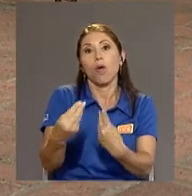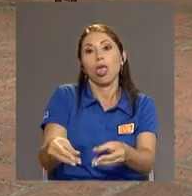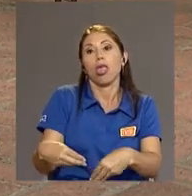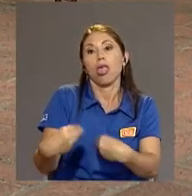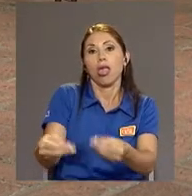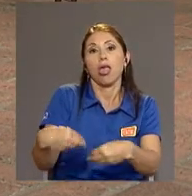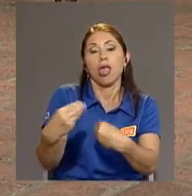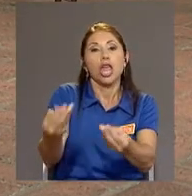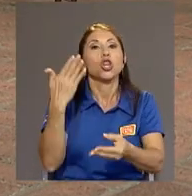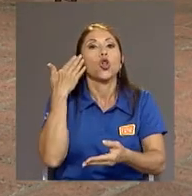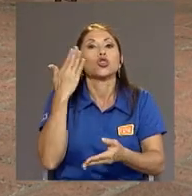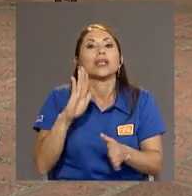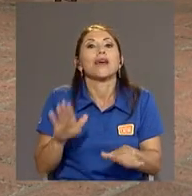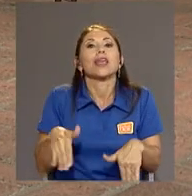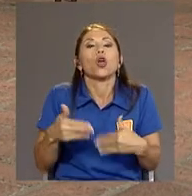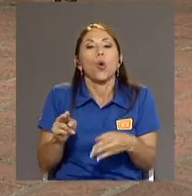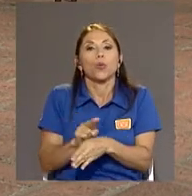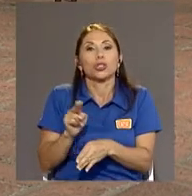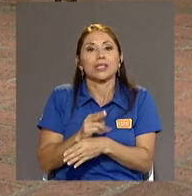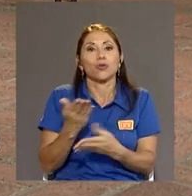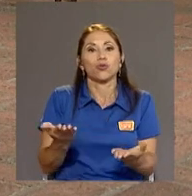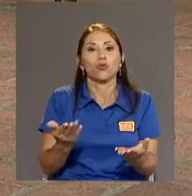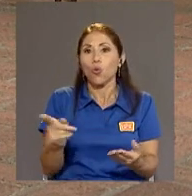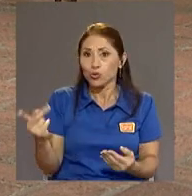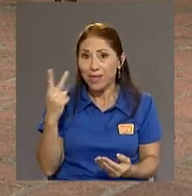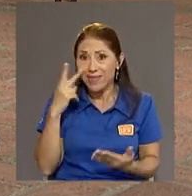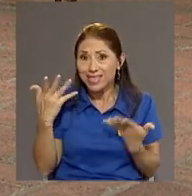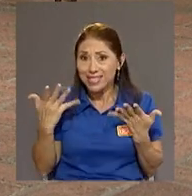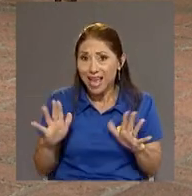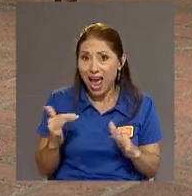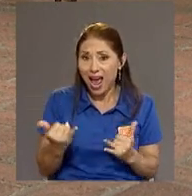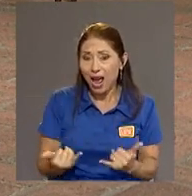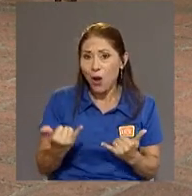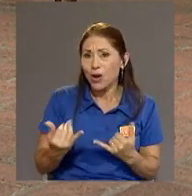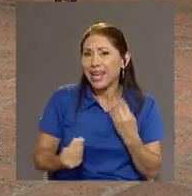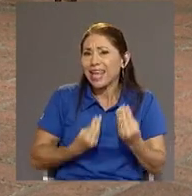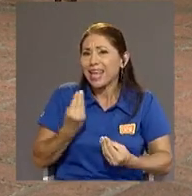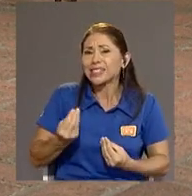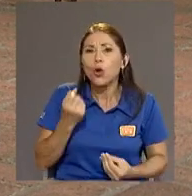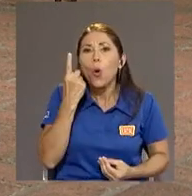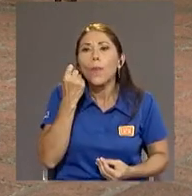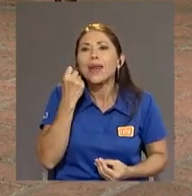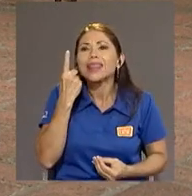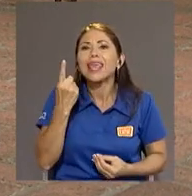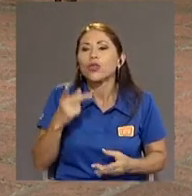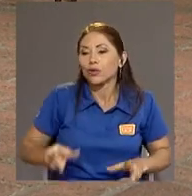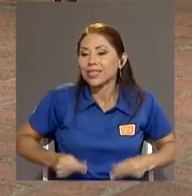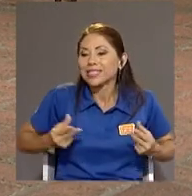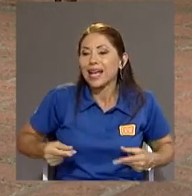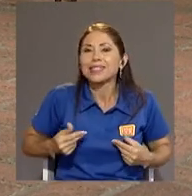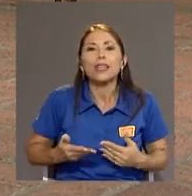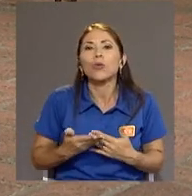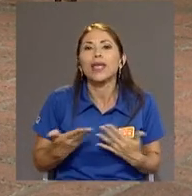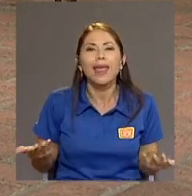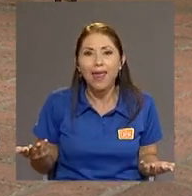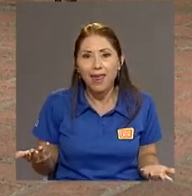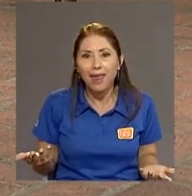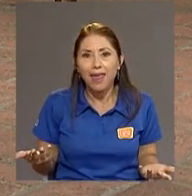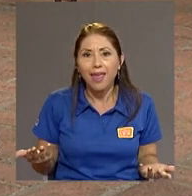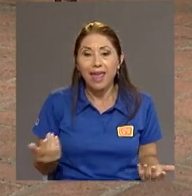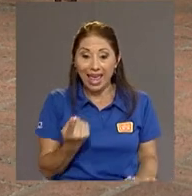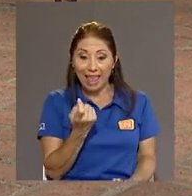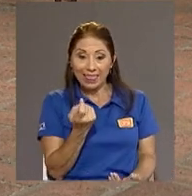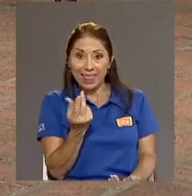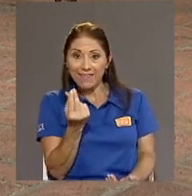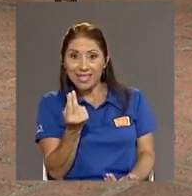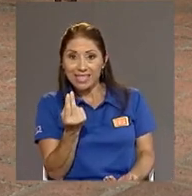Entonces, como usted ve ya ahora, es ir comprendiendo en qué se está gastando. El déficit no sería